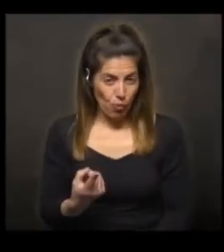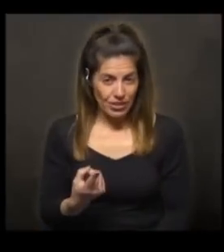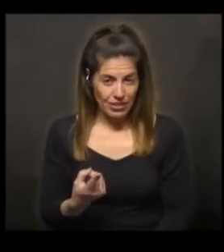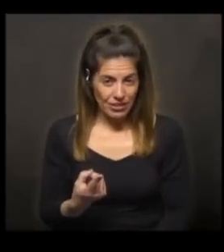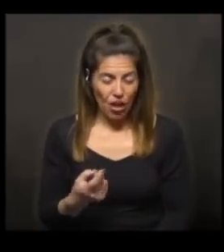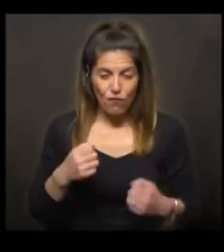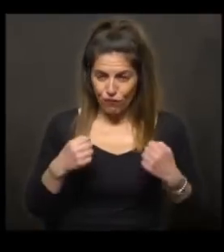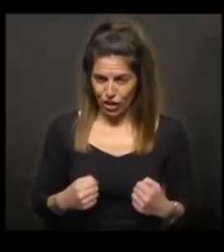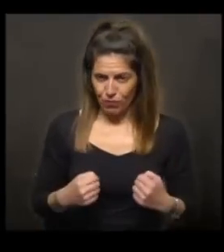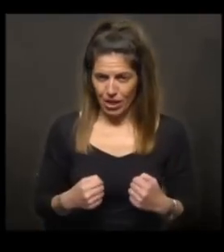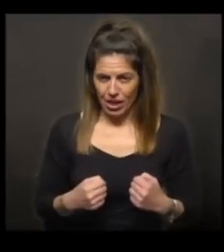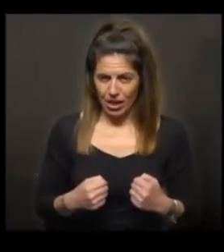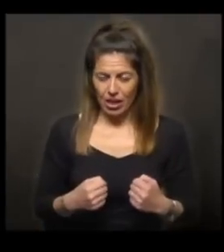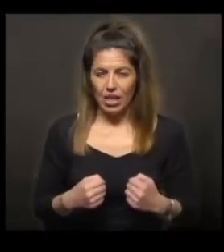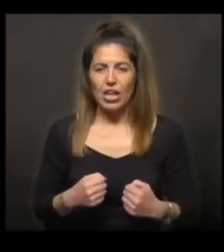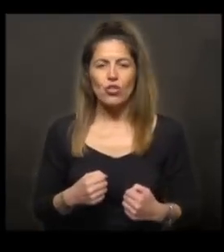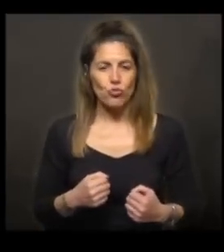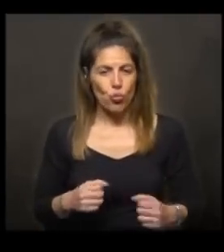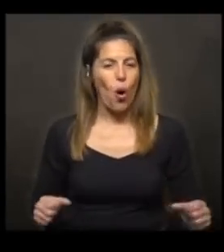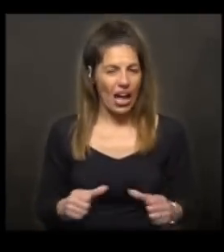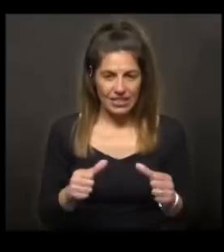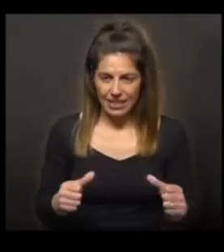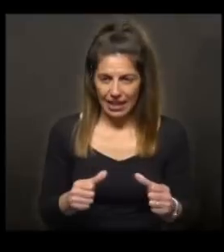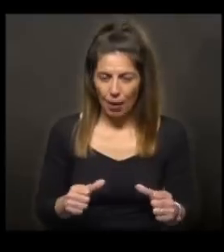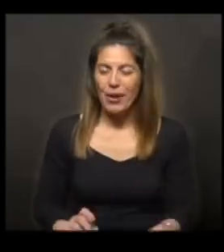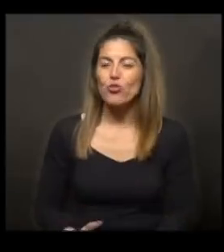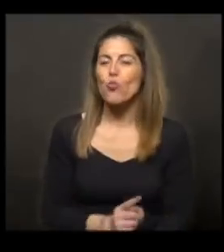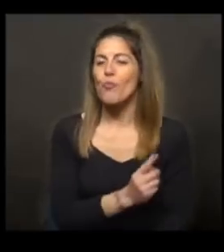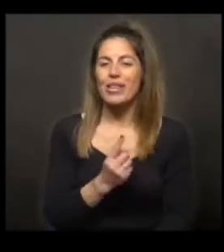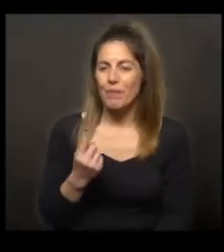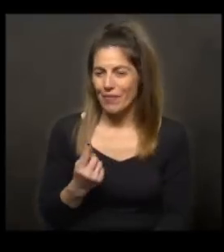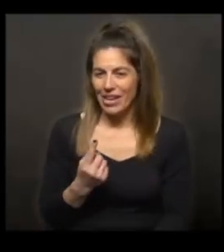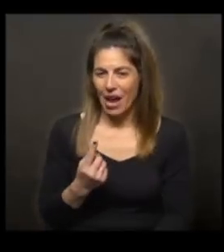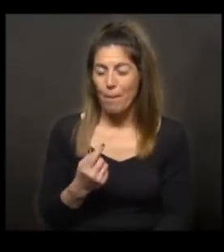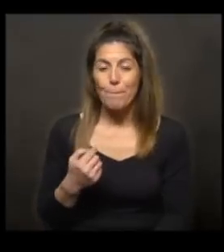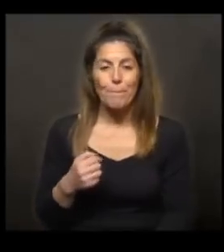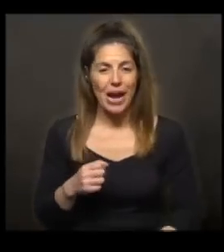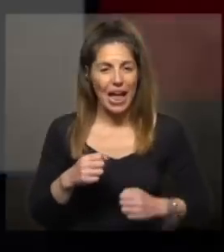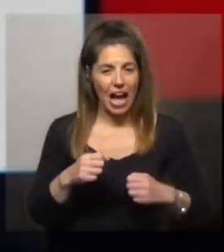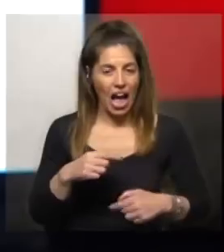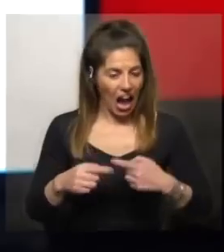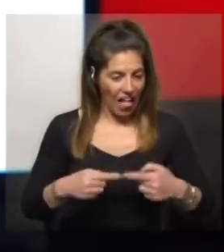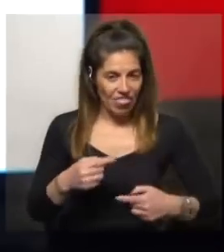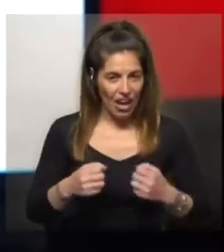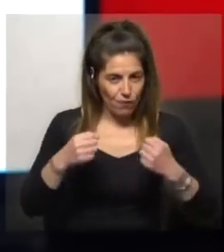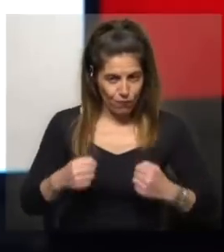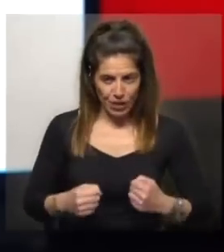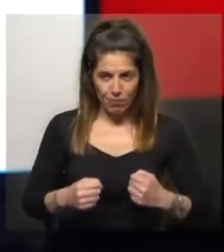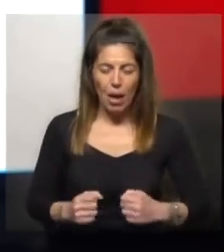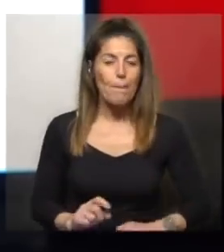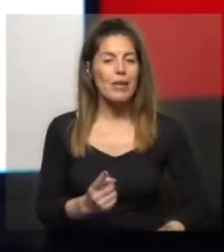firme en su andar pero en su primera o sea para andar firme primero